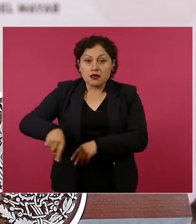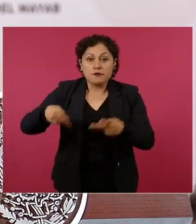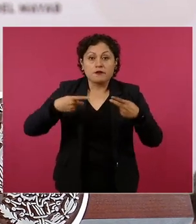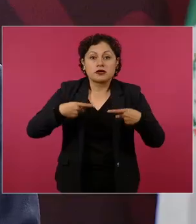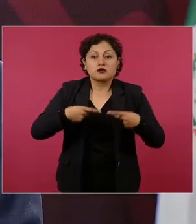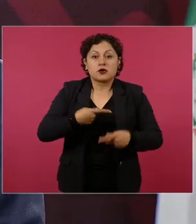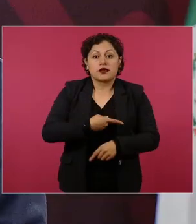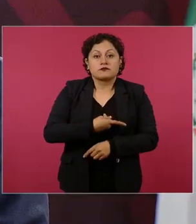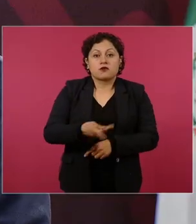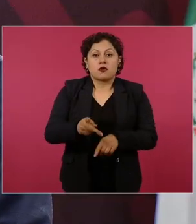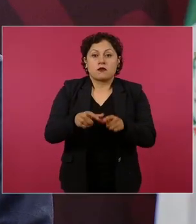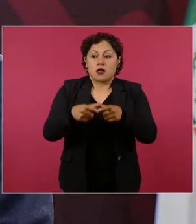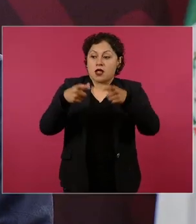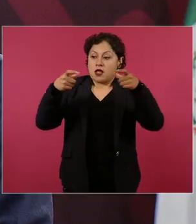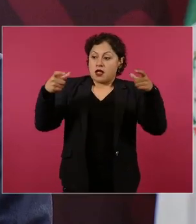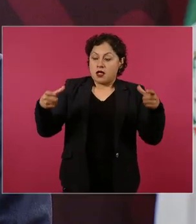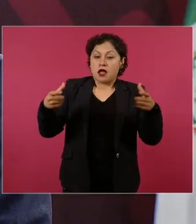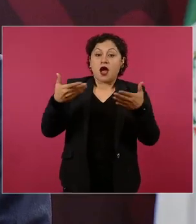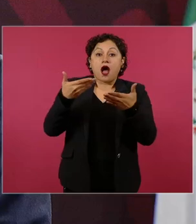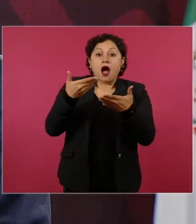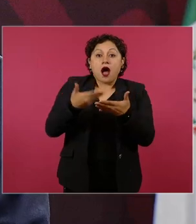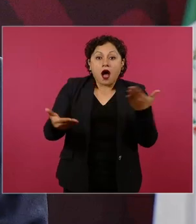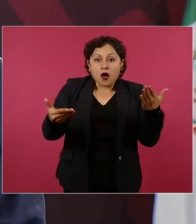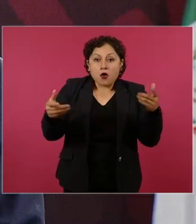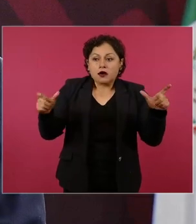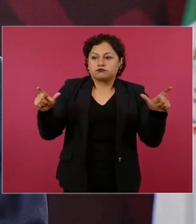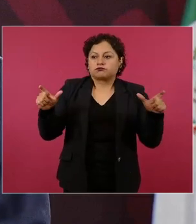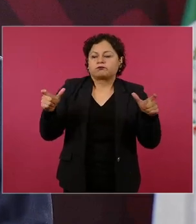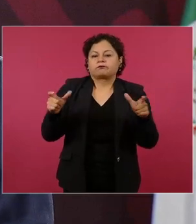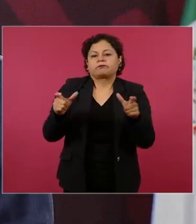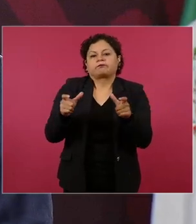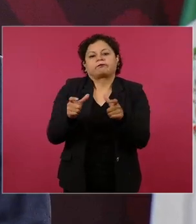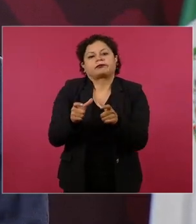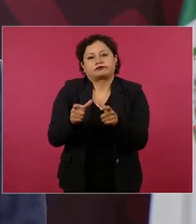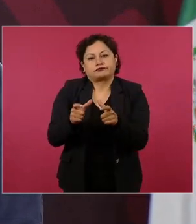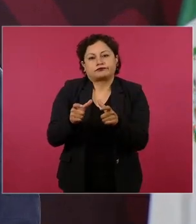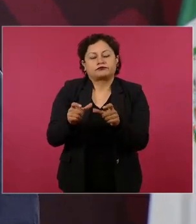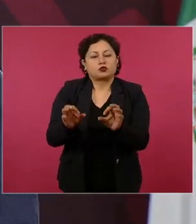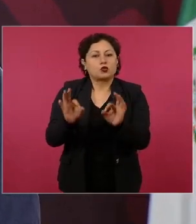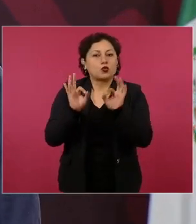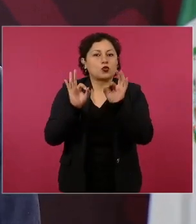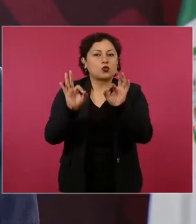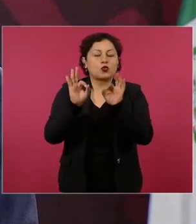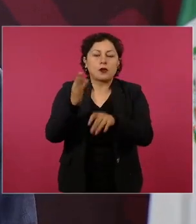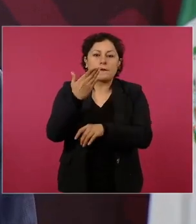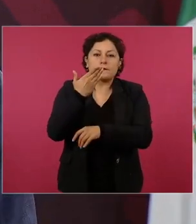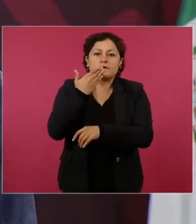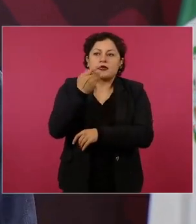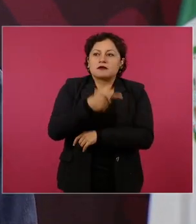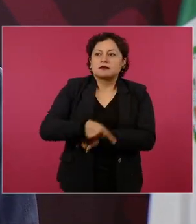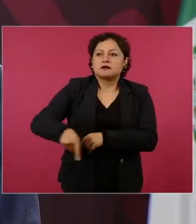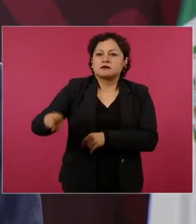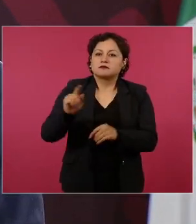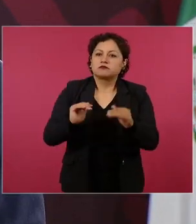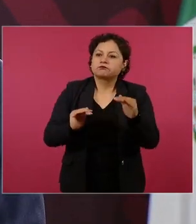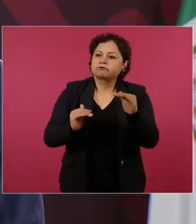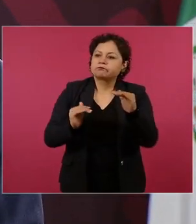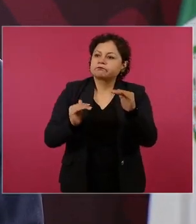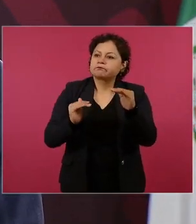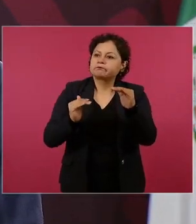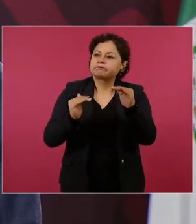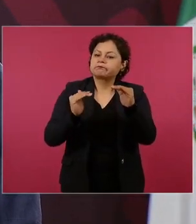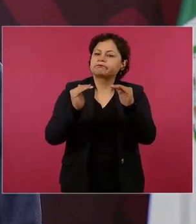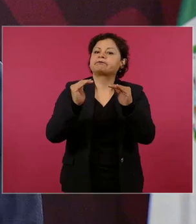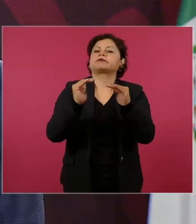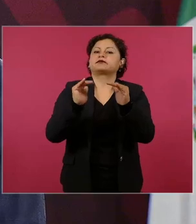en México, algo que no se veía también en décadas,